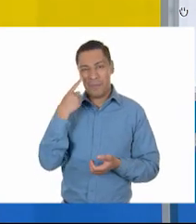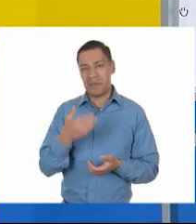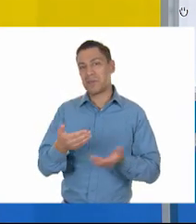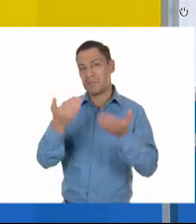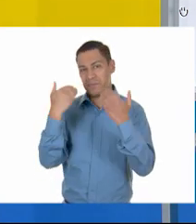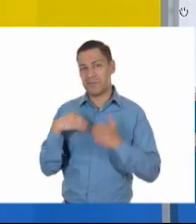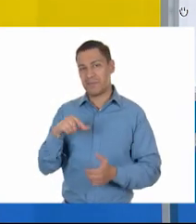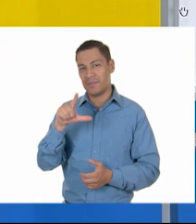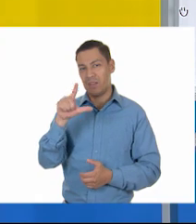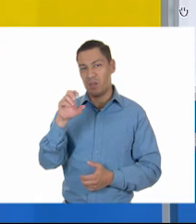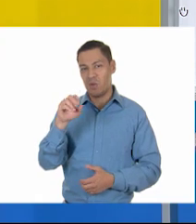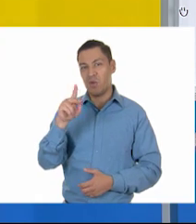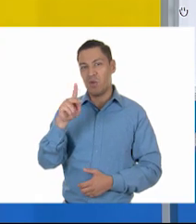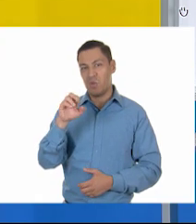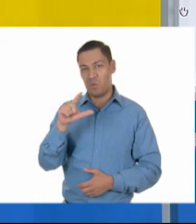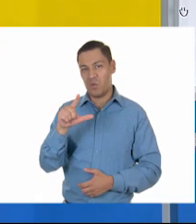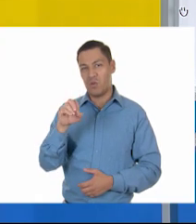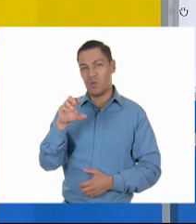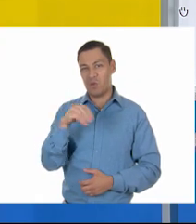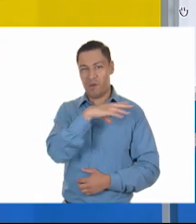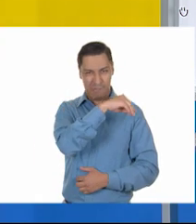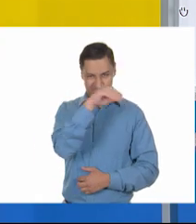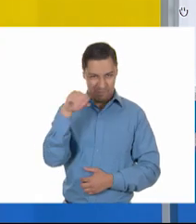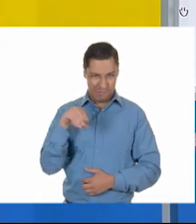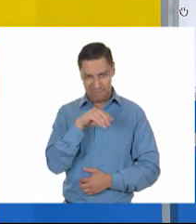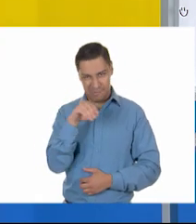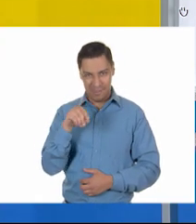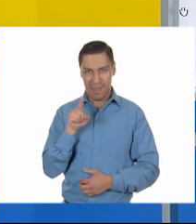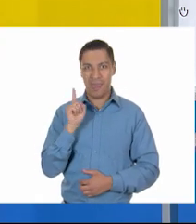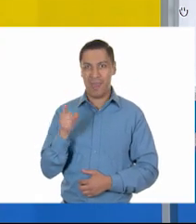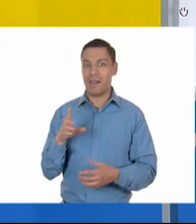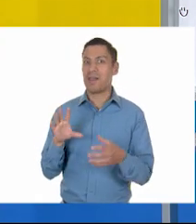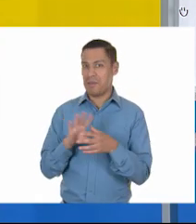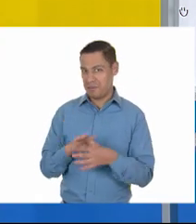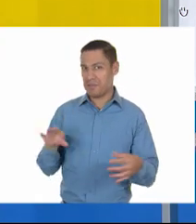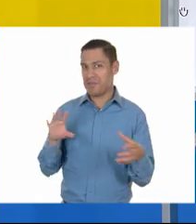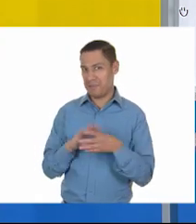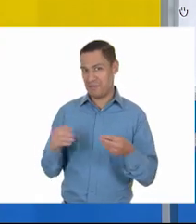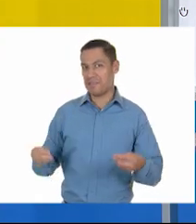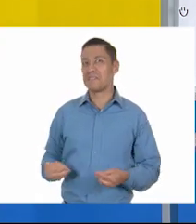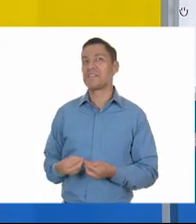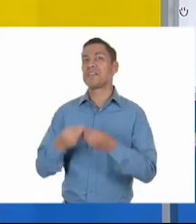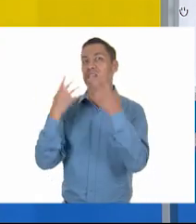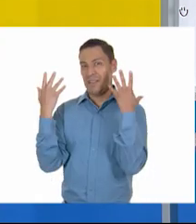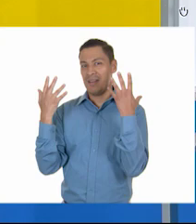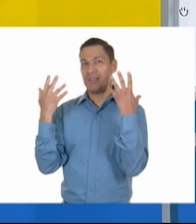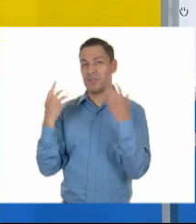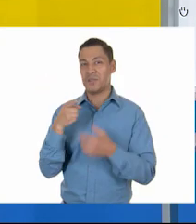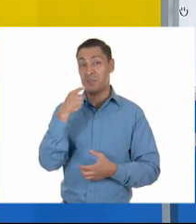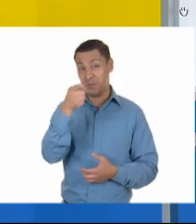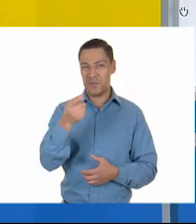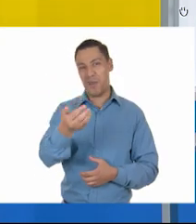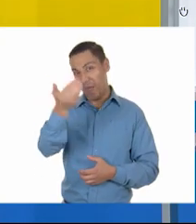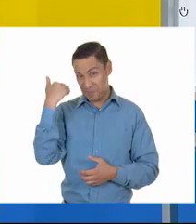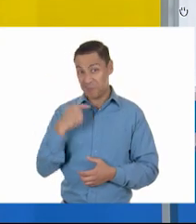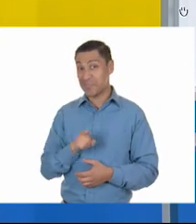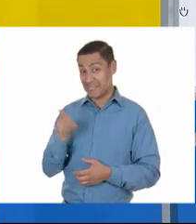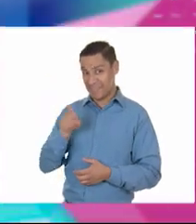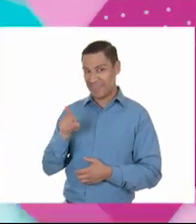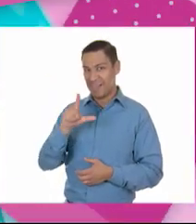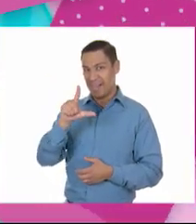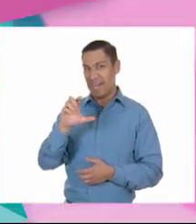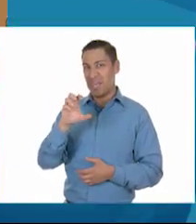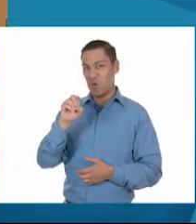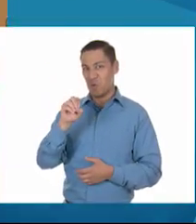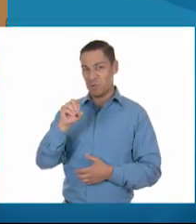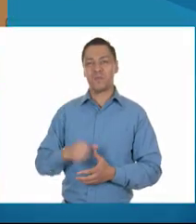don Leopoldo sobre este tema? Él siempre nos ayuda a aclarar más las cosas. ¿Niñas y niños en casa nos acompañan? Ajá.